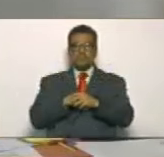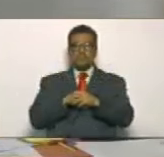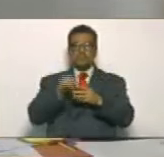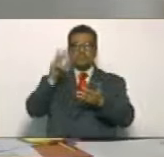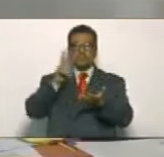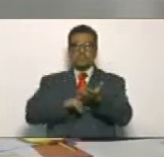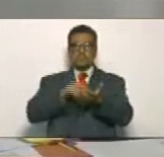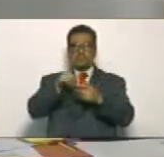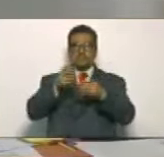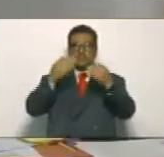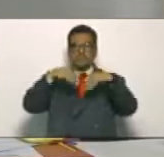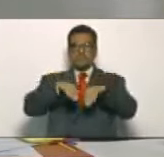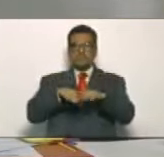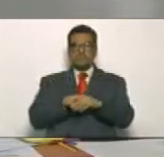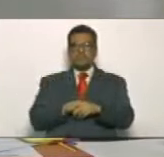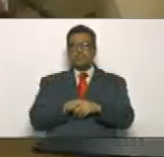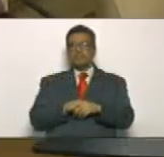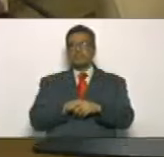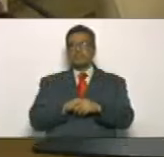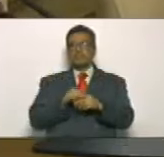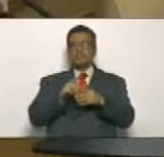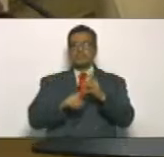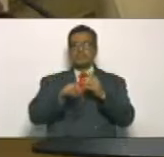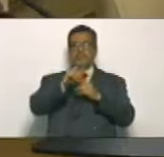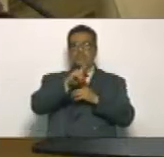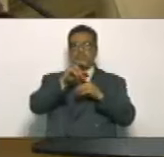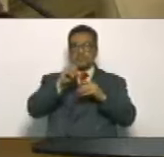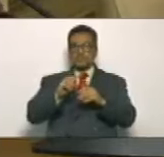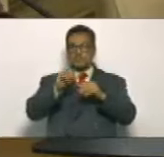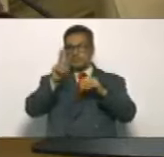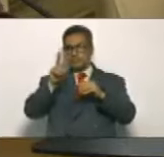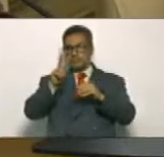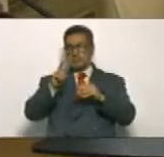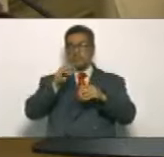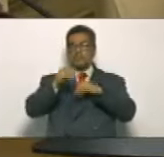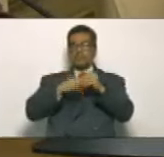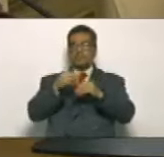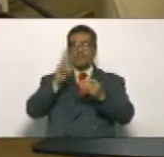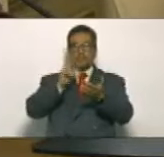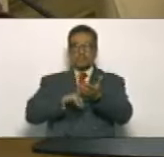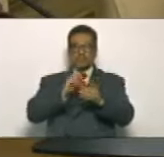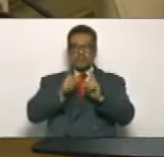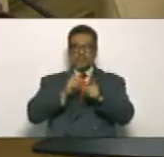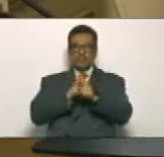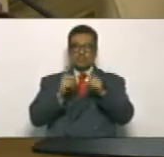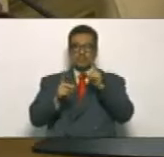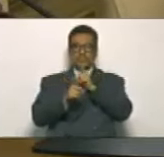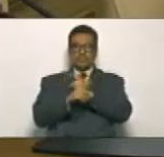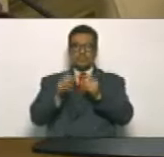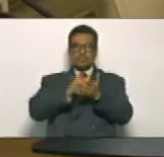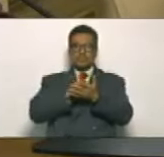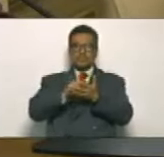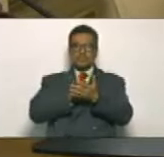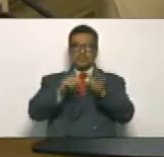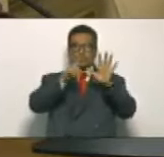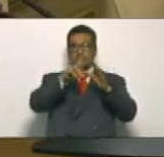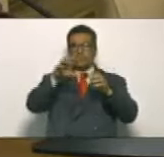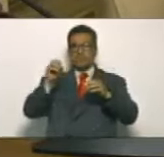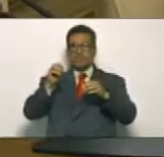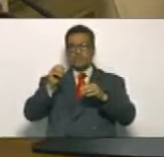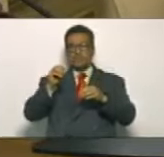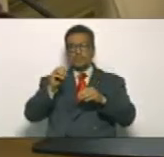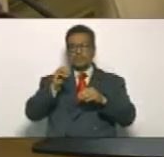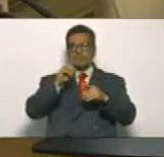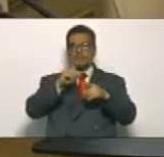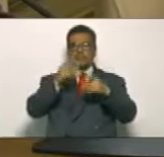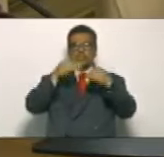queda aprobado. Siguiente, ciudadana secretaria. Centésimo trigésimo segundo. Se propone aprobar con modificación el contenido del artículo 60, el cual queda